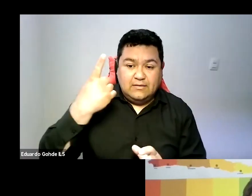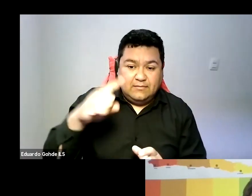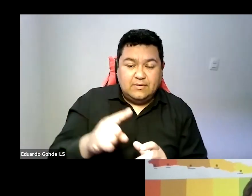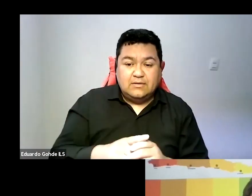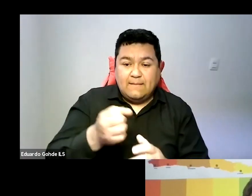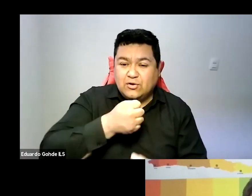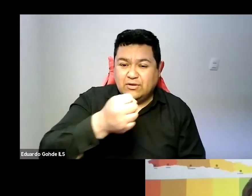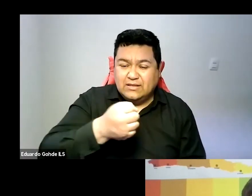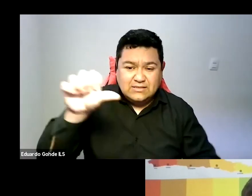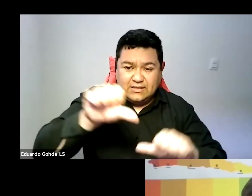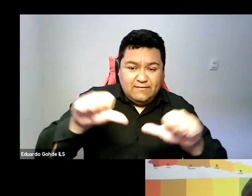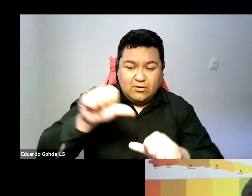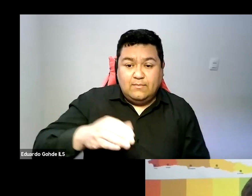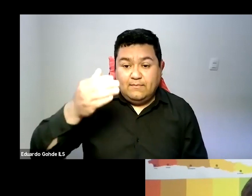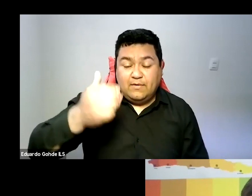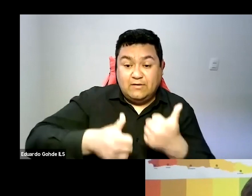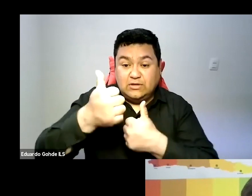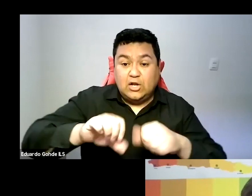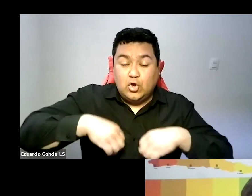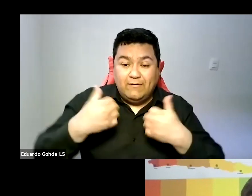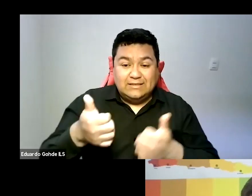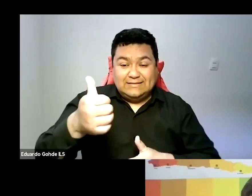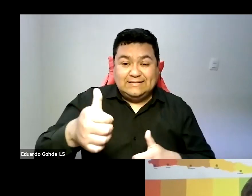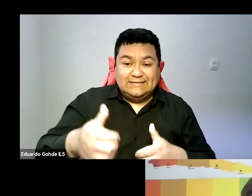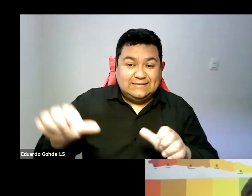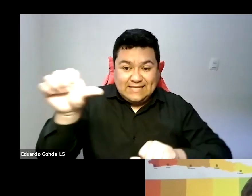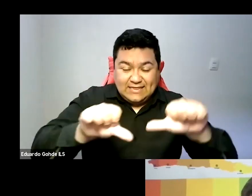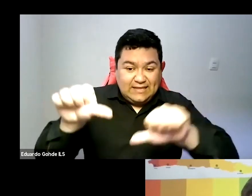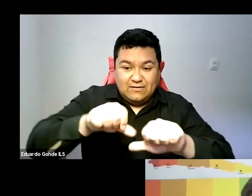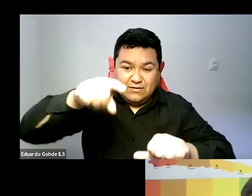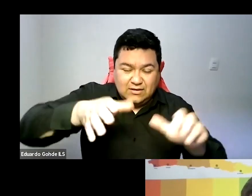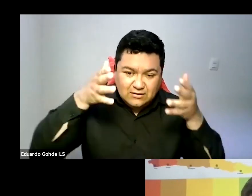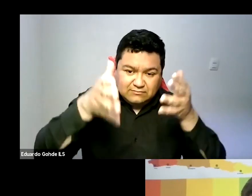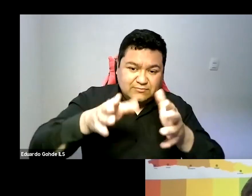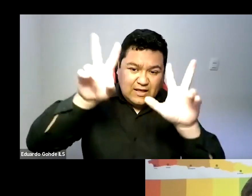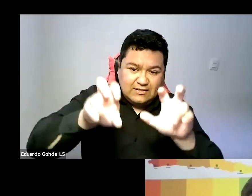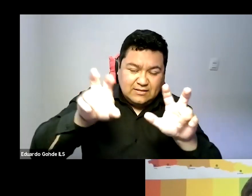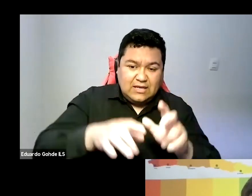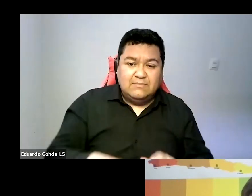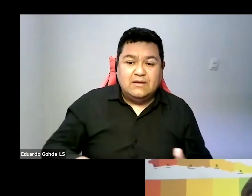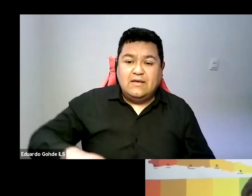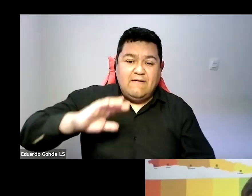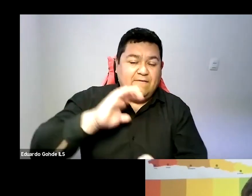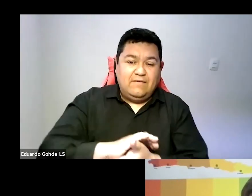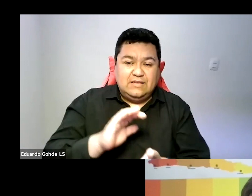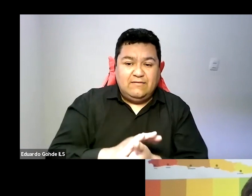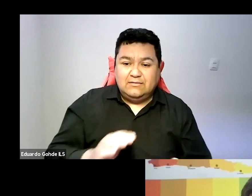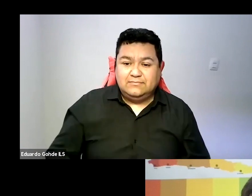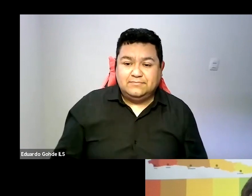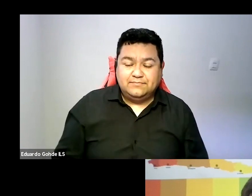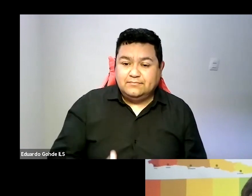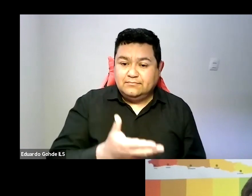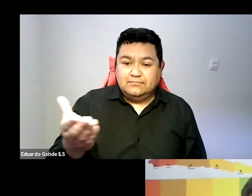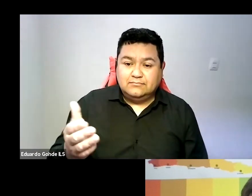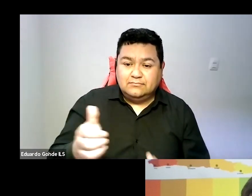científicos profesionales, jóvenes científicos que se vuelcan a contar la ciencia, festivales, bueno, ustedes tienen, por ejemplo,